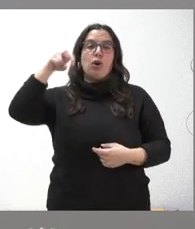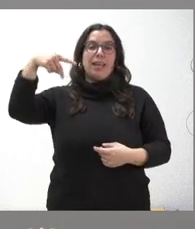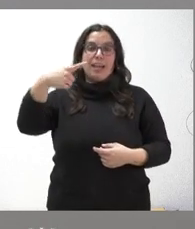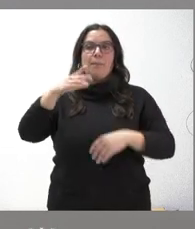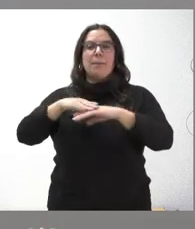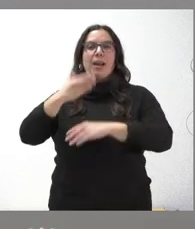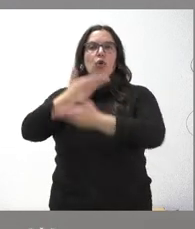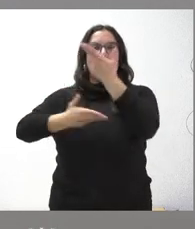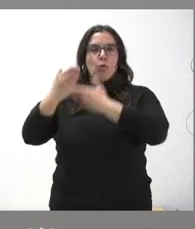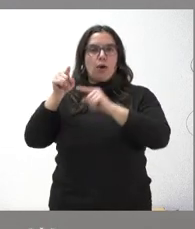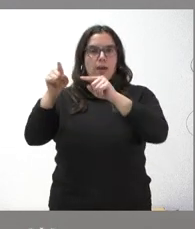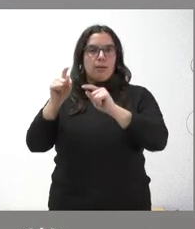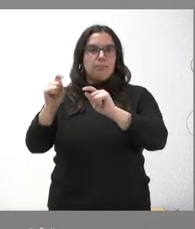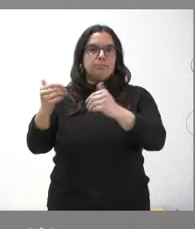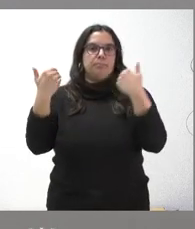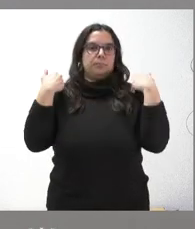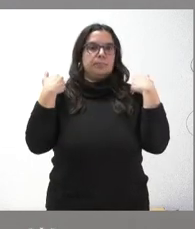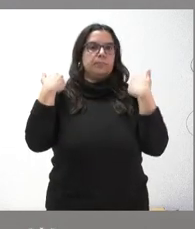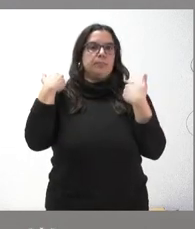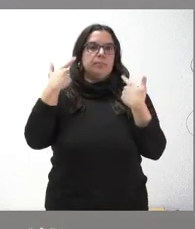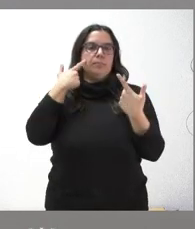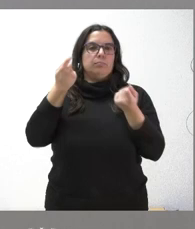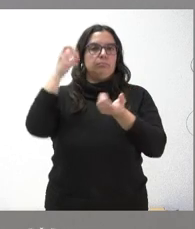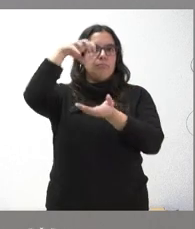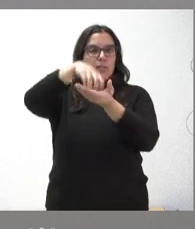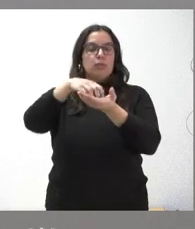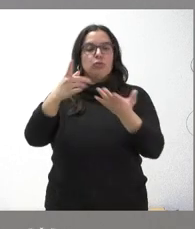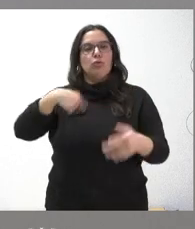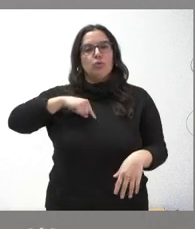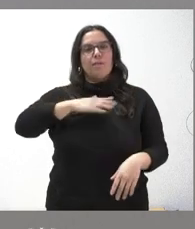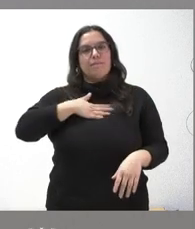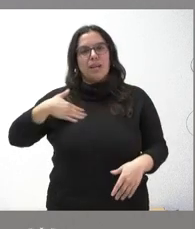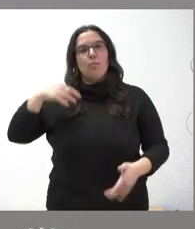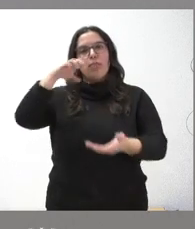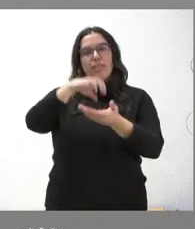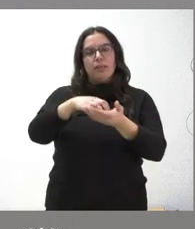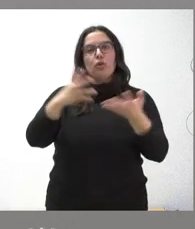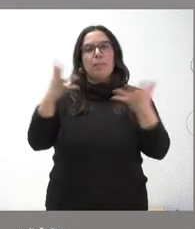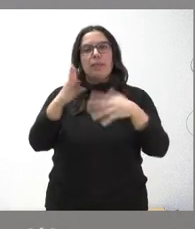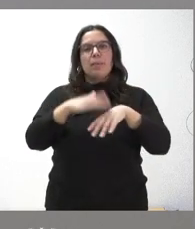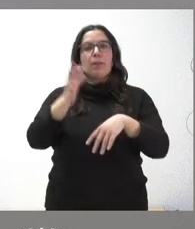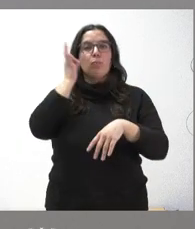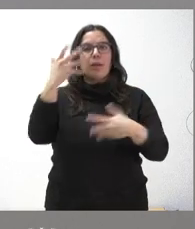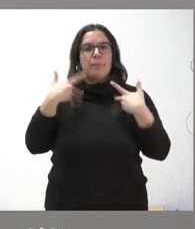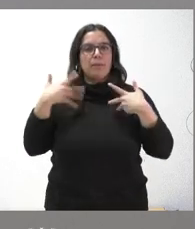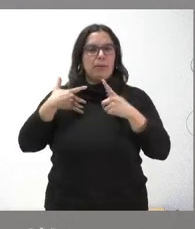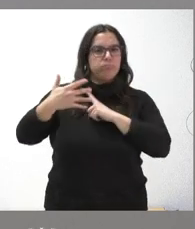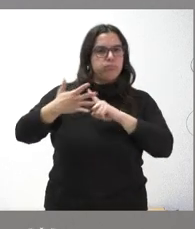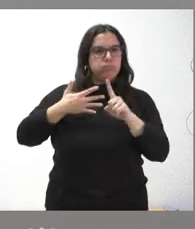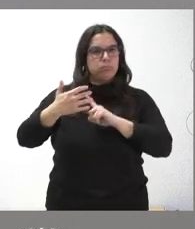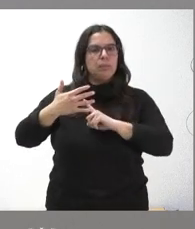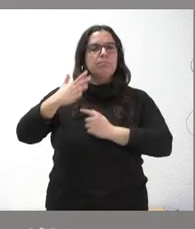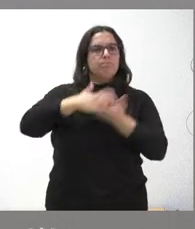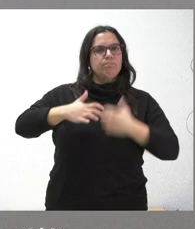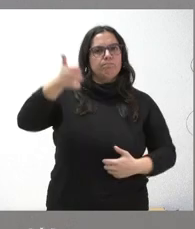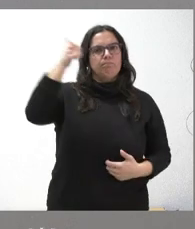confirmo nuestro deseo de que este centro de emergencia para mujeres Víctimas de maltrato sea una